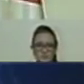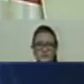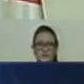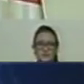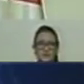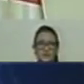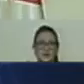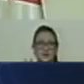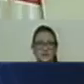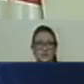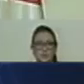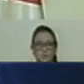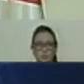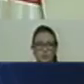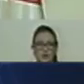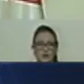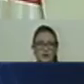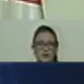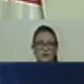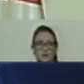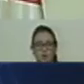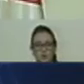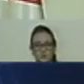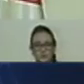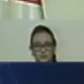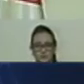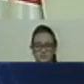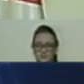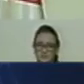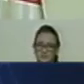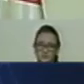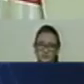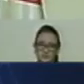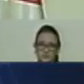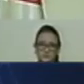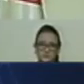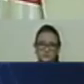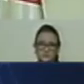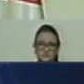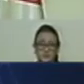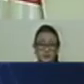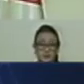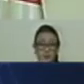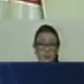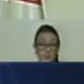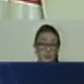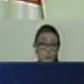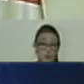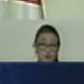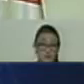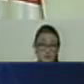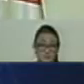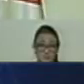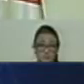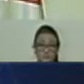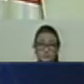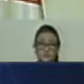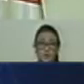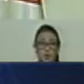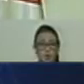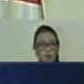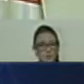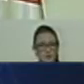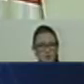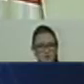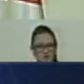poder constitucional del país, el poder electoral. En Estados Unidos, por ejemplo, que su gobierno